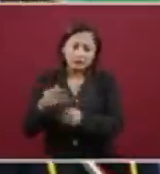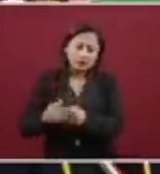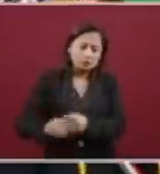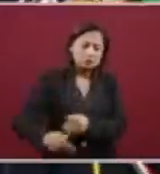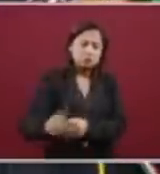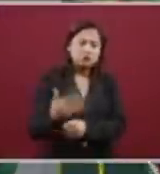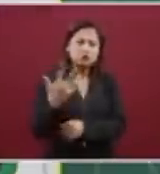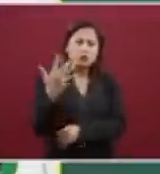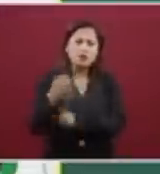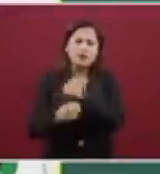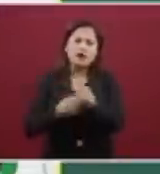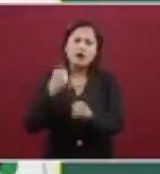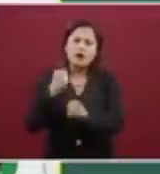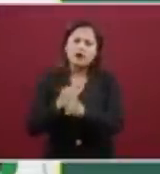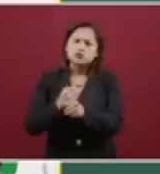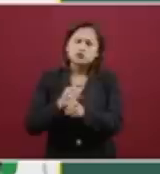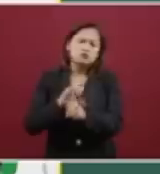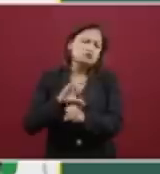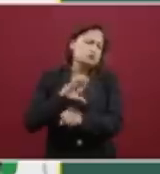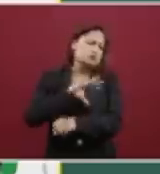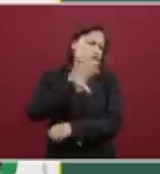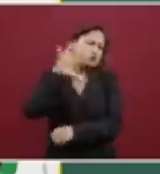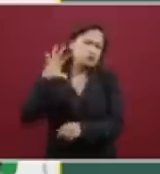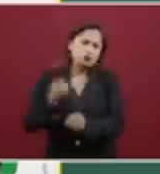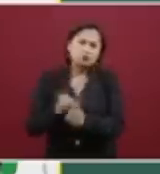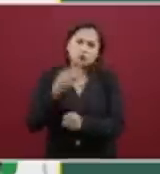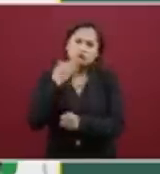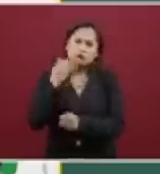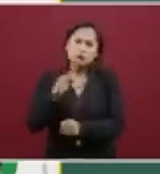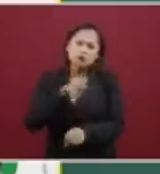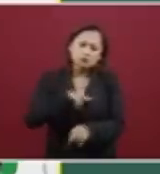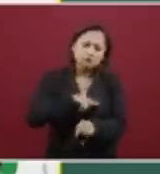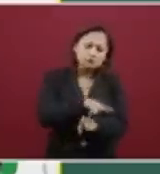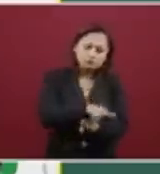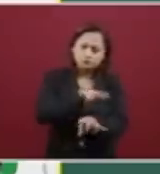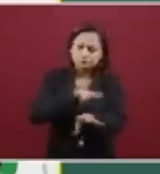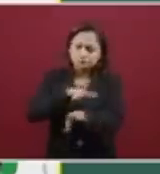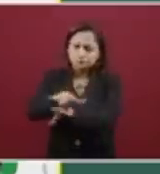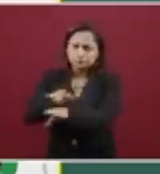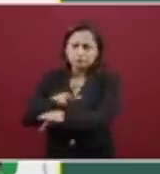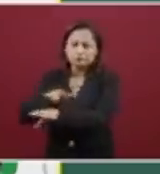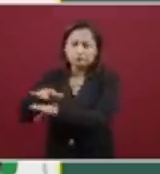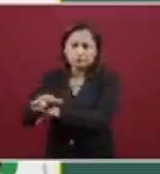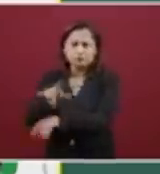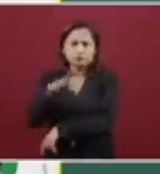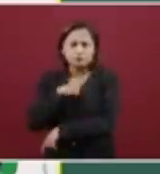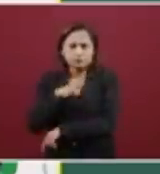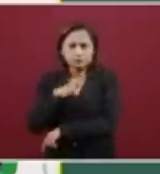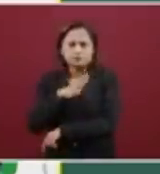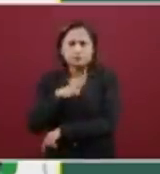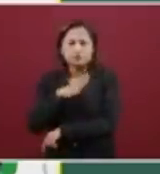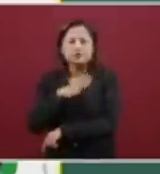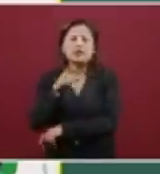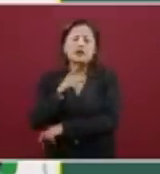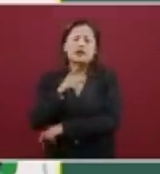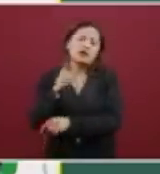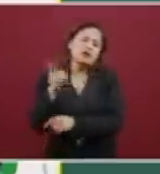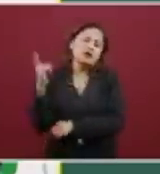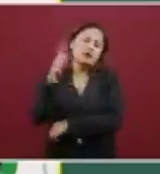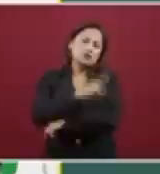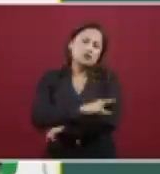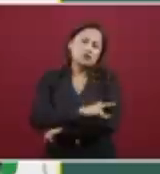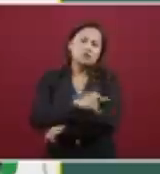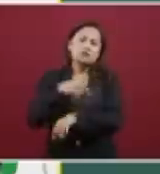tendrá tres pistas de aterrizaje una clave de referencia de aeronaves 4 o 4